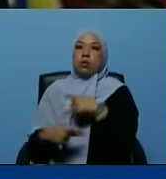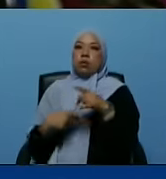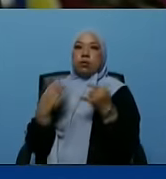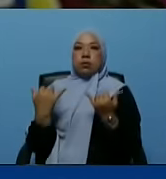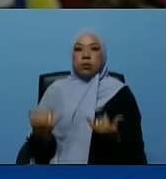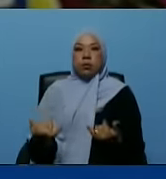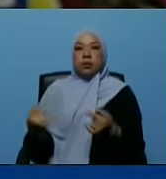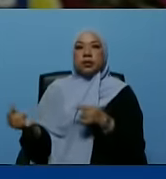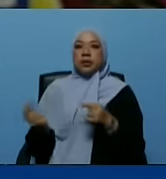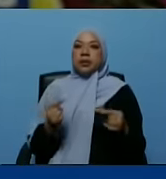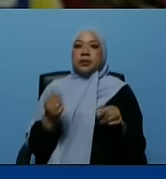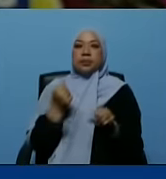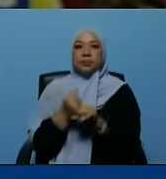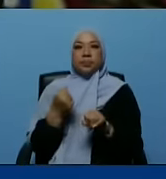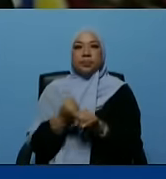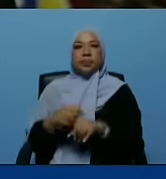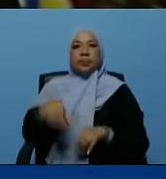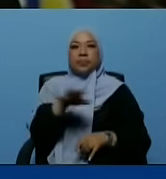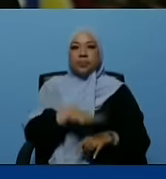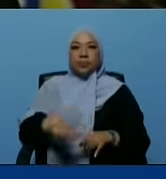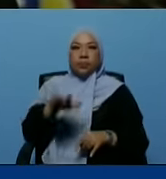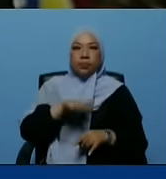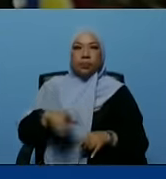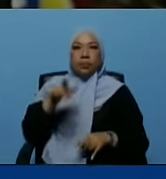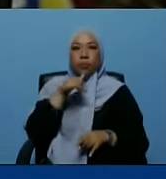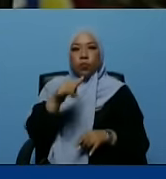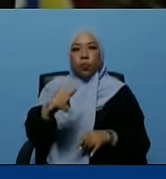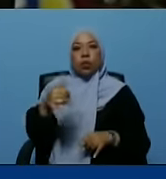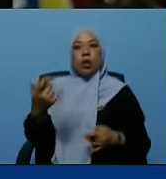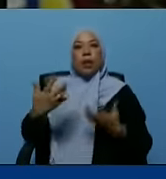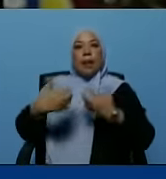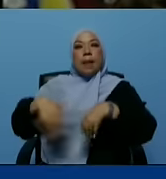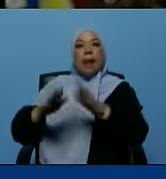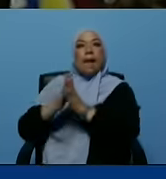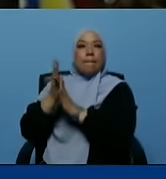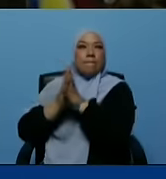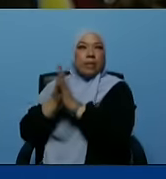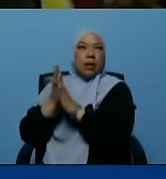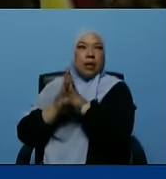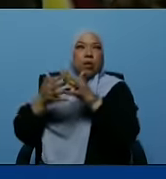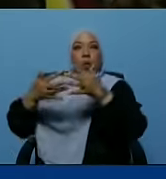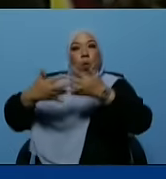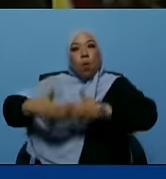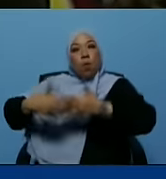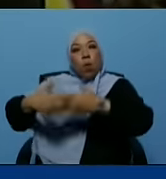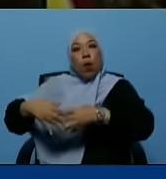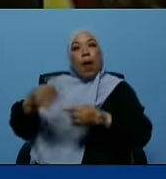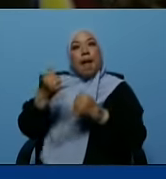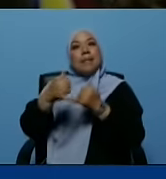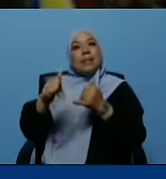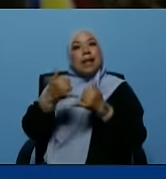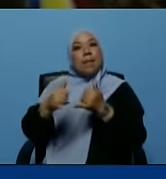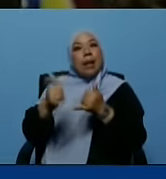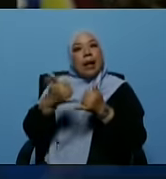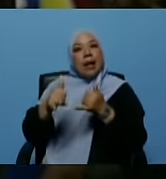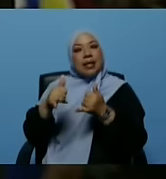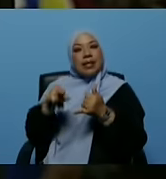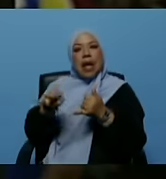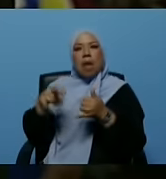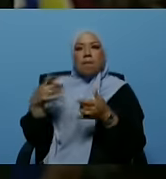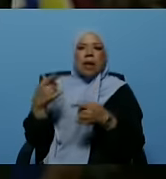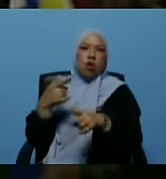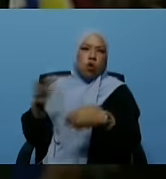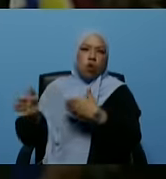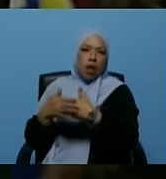destacar que este lugar antes era un galpón de empresas cerveceras. y que la revolución bolivariana, con nuestro